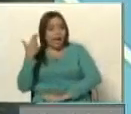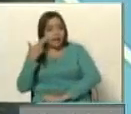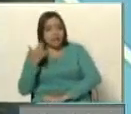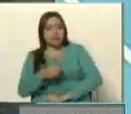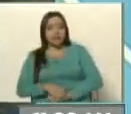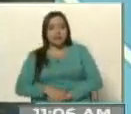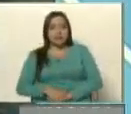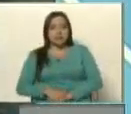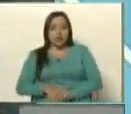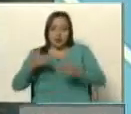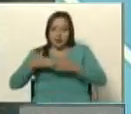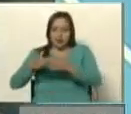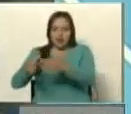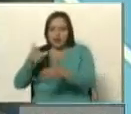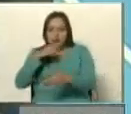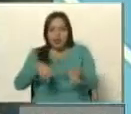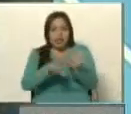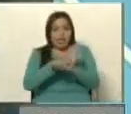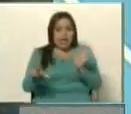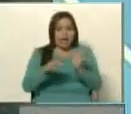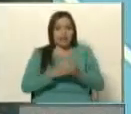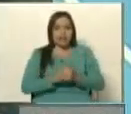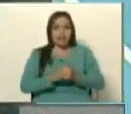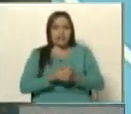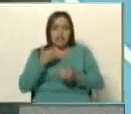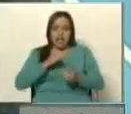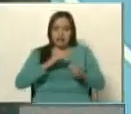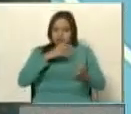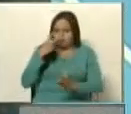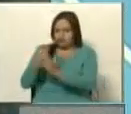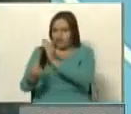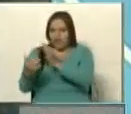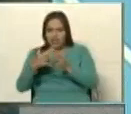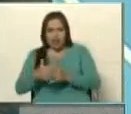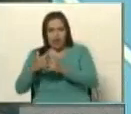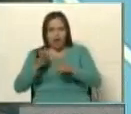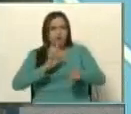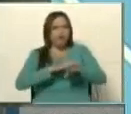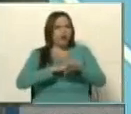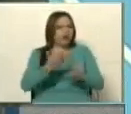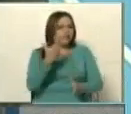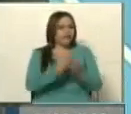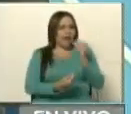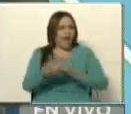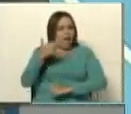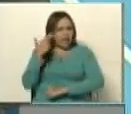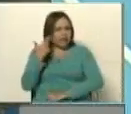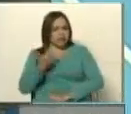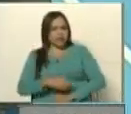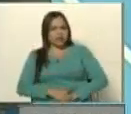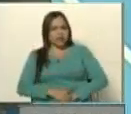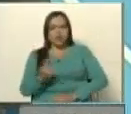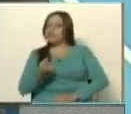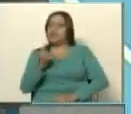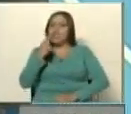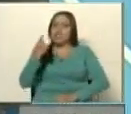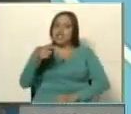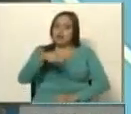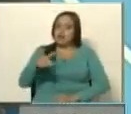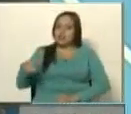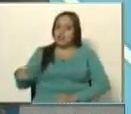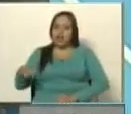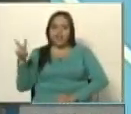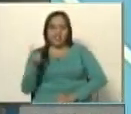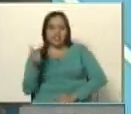ilegales, en condiciones precarias, huyen para Estados Unidos. ¿Por qué huyen de Haití? solamente quieren hablar de los migrantes venezolanos y los